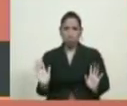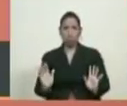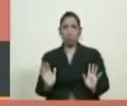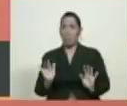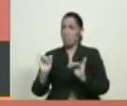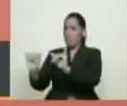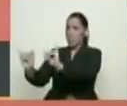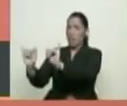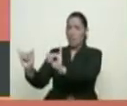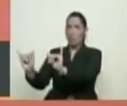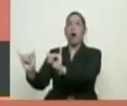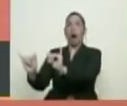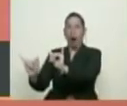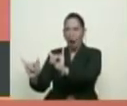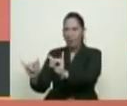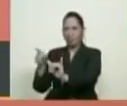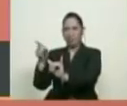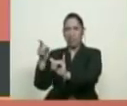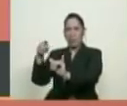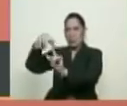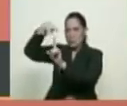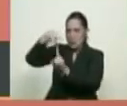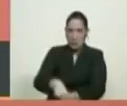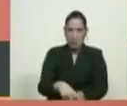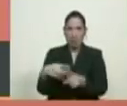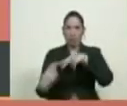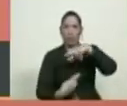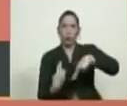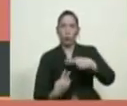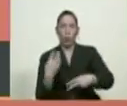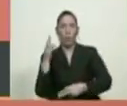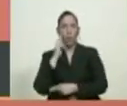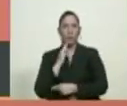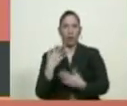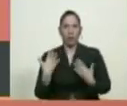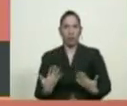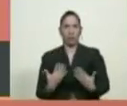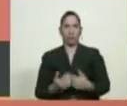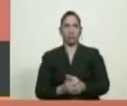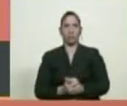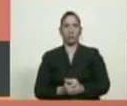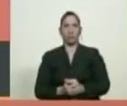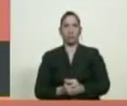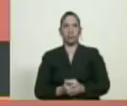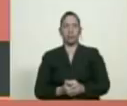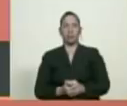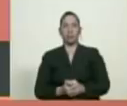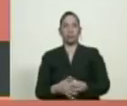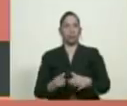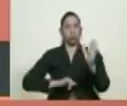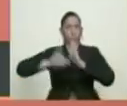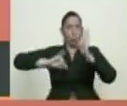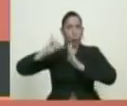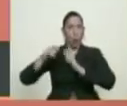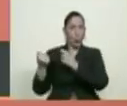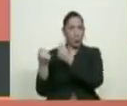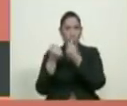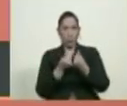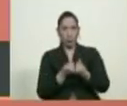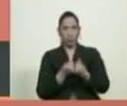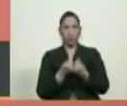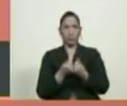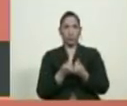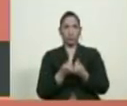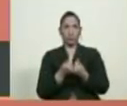criminal de tratar de doblegar la revolución bolivariana, la revolución venezolana, por la vía de la aniquilación del salario. Pues,